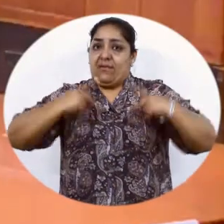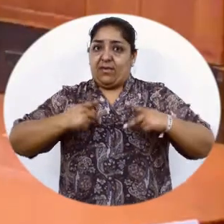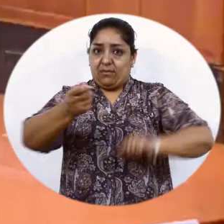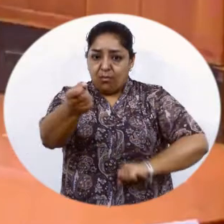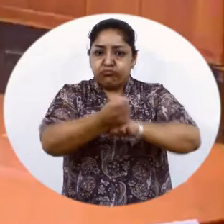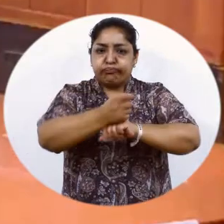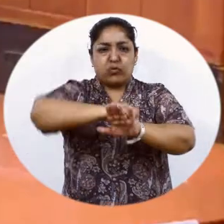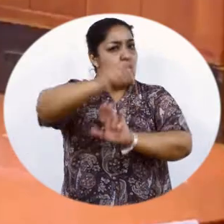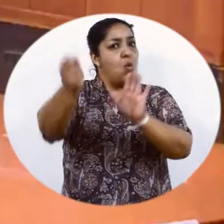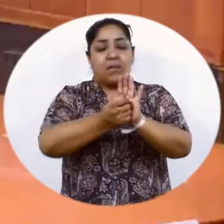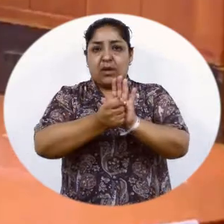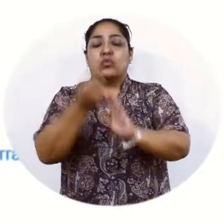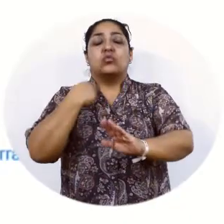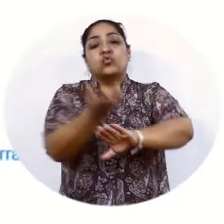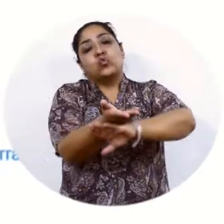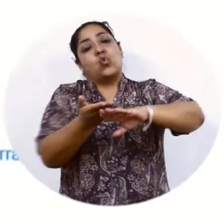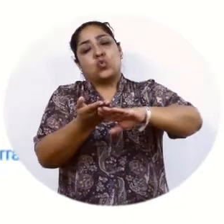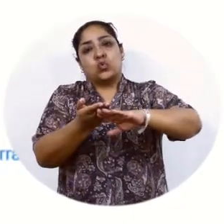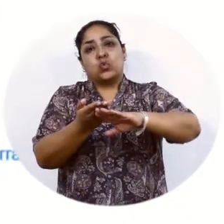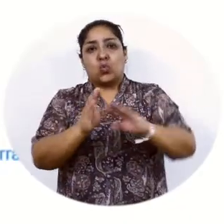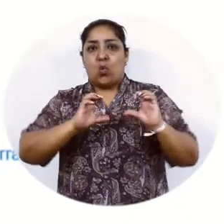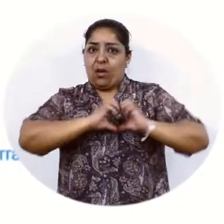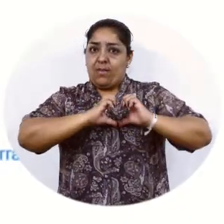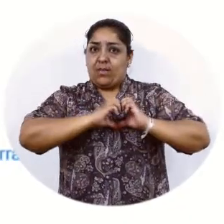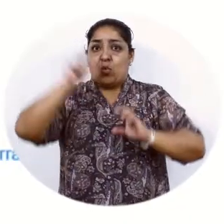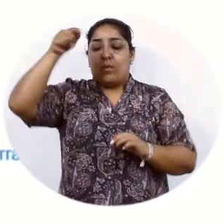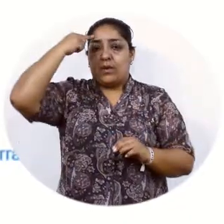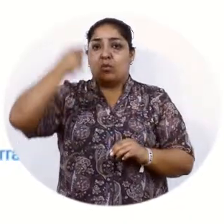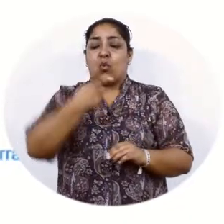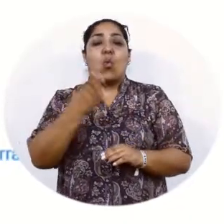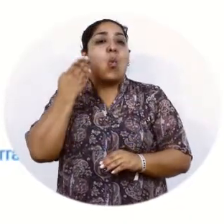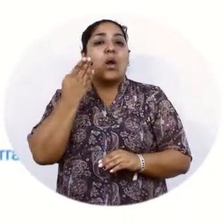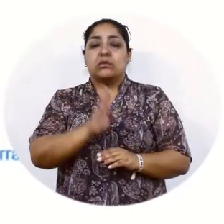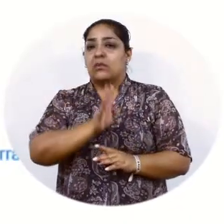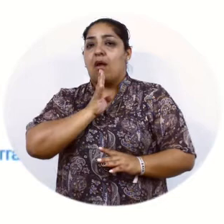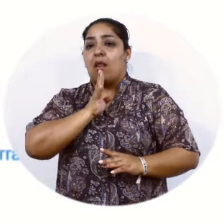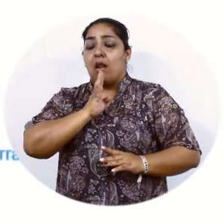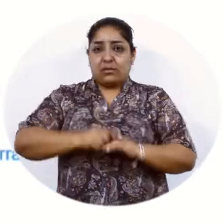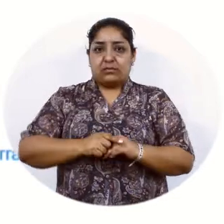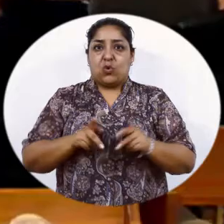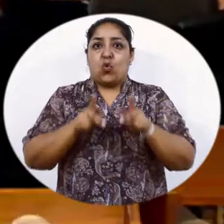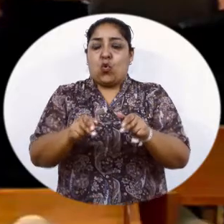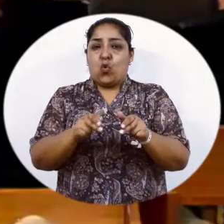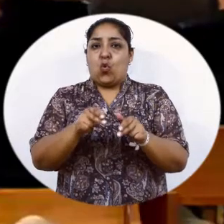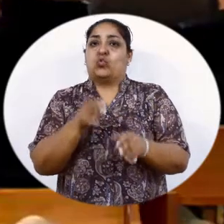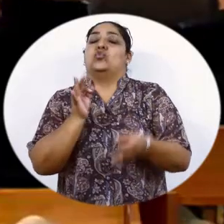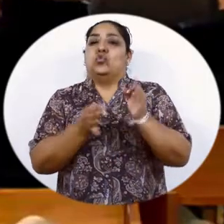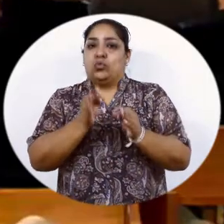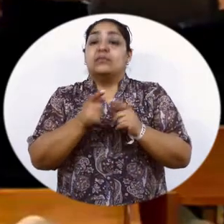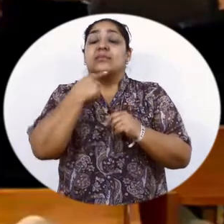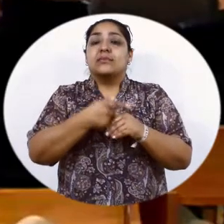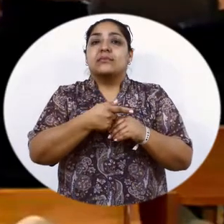del estado en el territorio fueran las peticiones que elevó el mandatario de los nariñenses en su discurso ante los magistrados de la corte constitucional